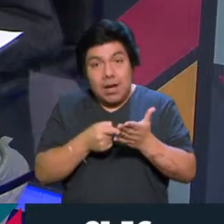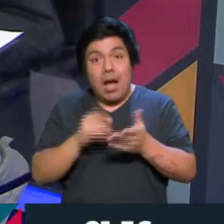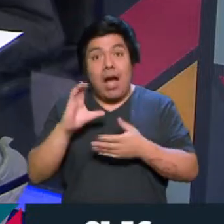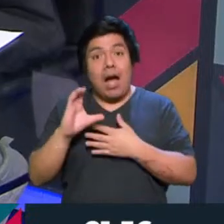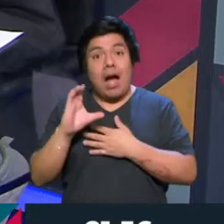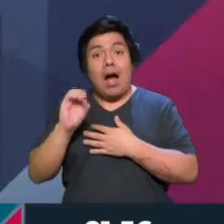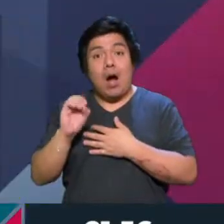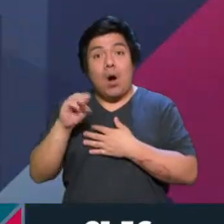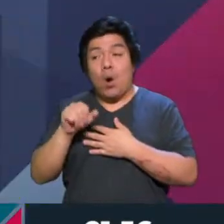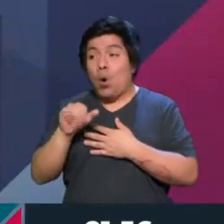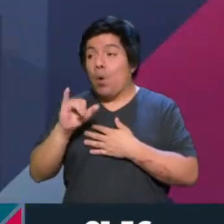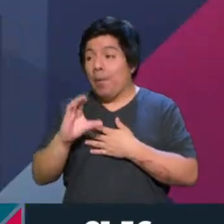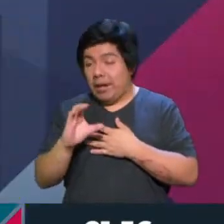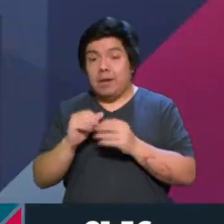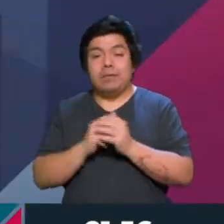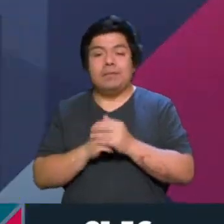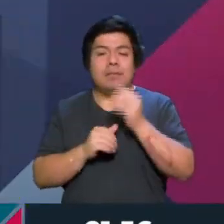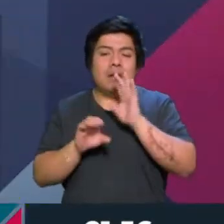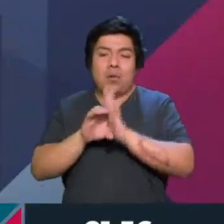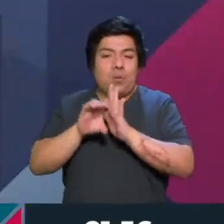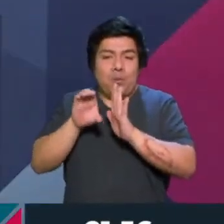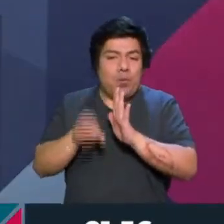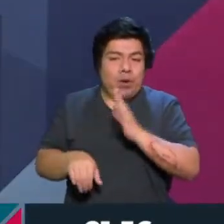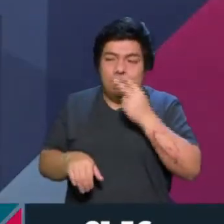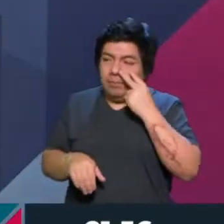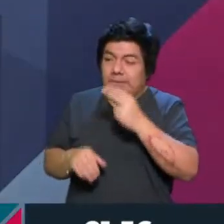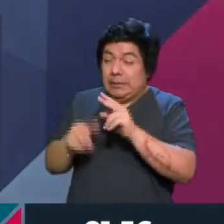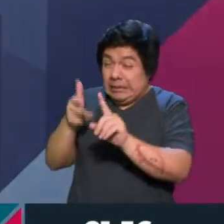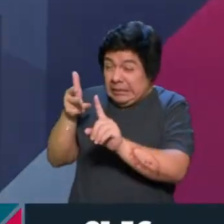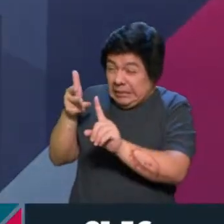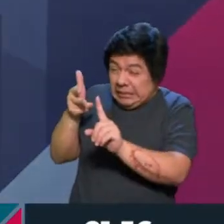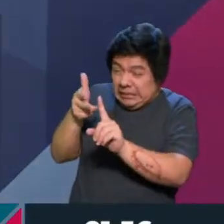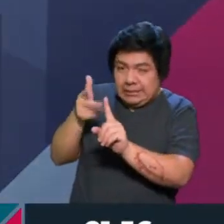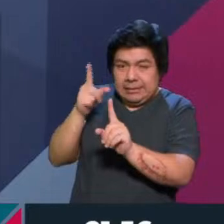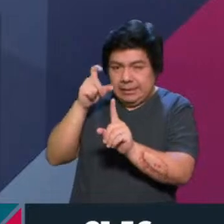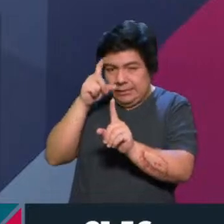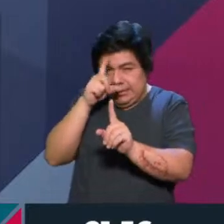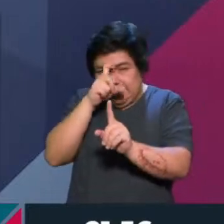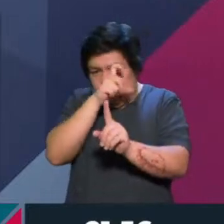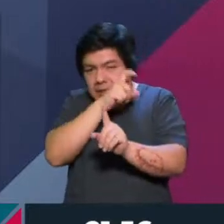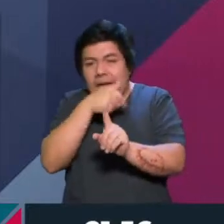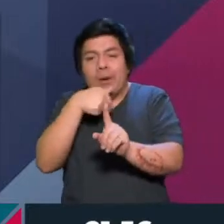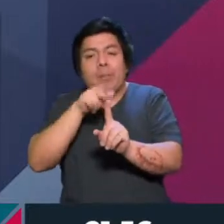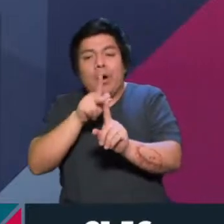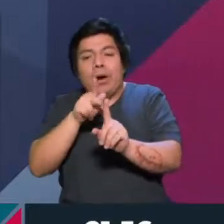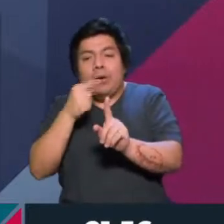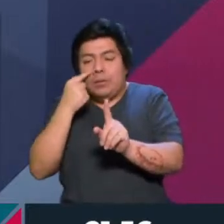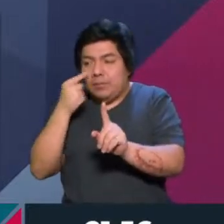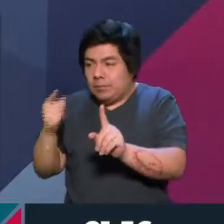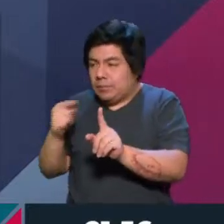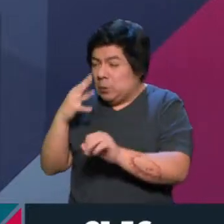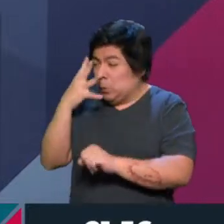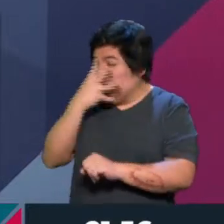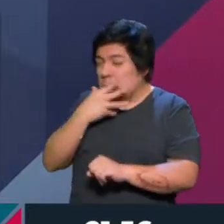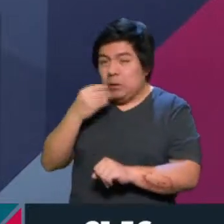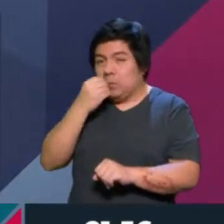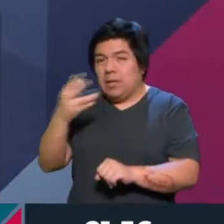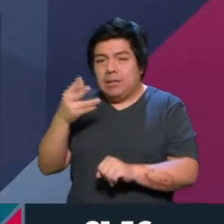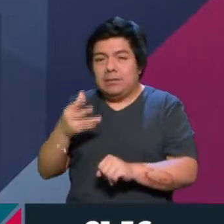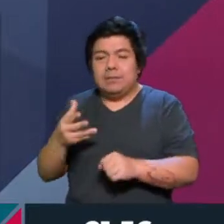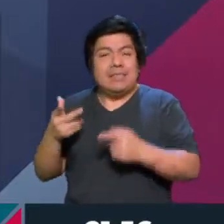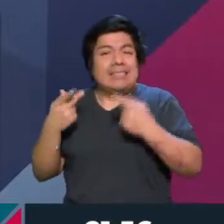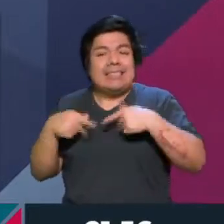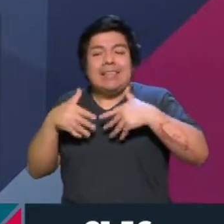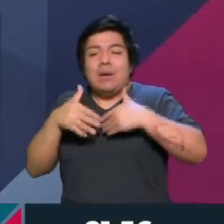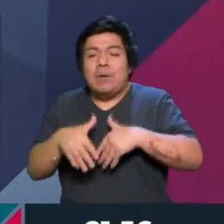cómics. Mira, qué belleza, por ejemplo, pues está difícil que se acerque la cámara, pero esta es una enorme belleza. este caminar,